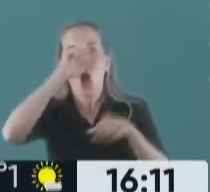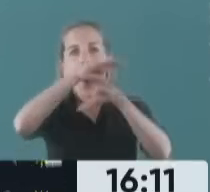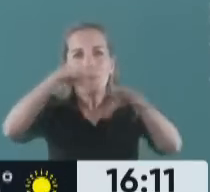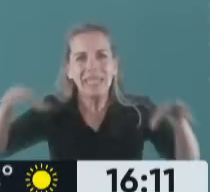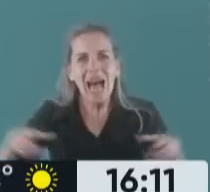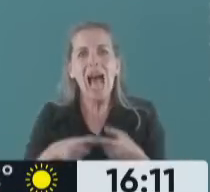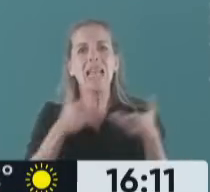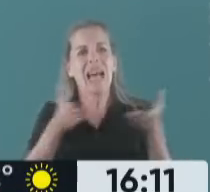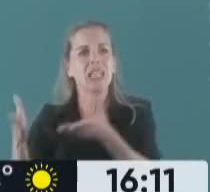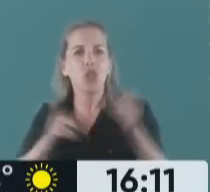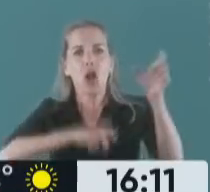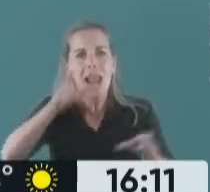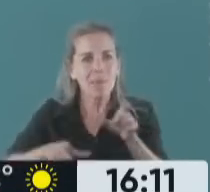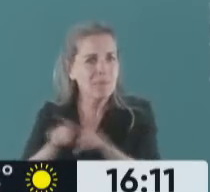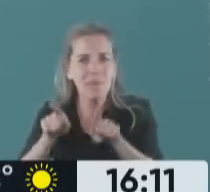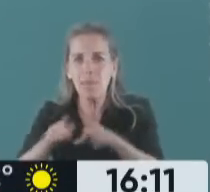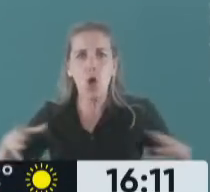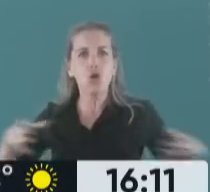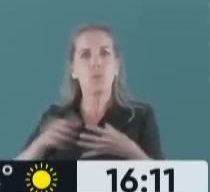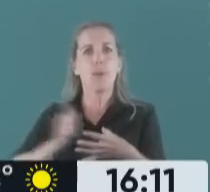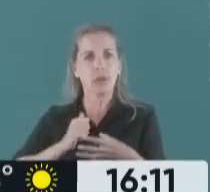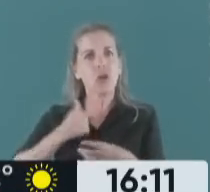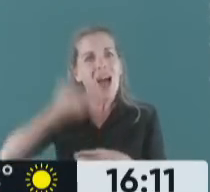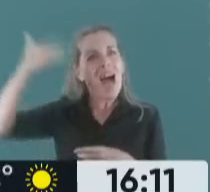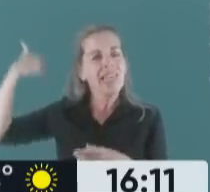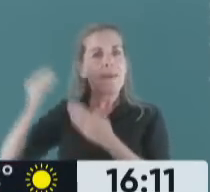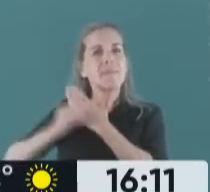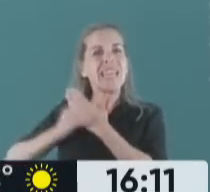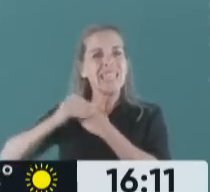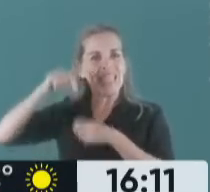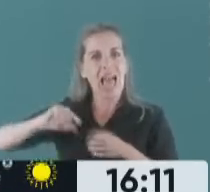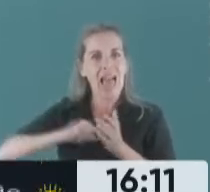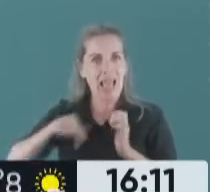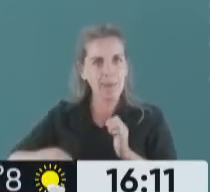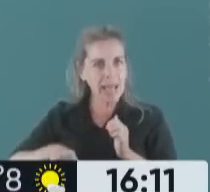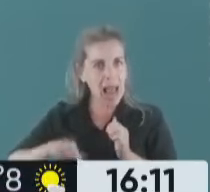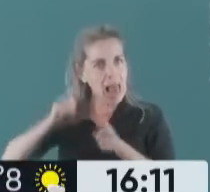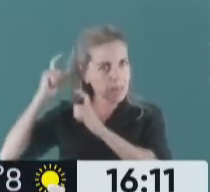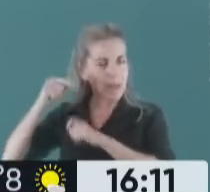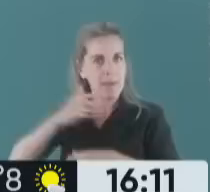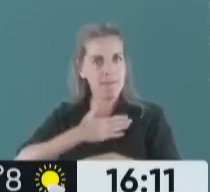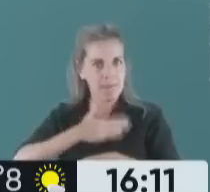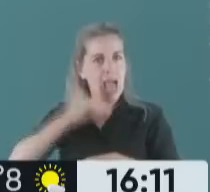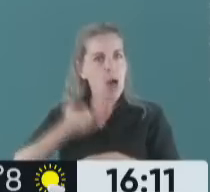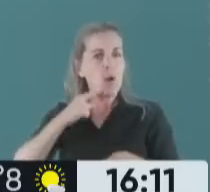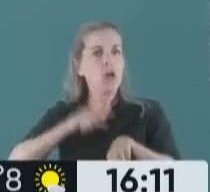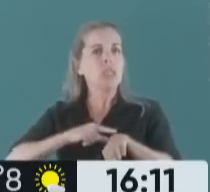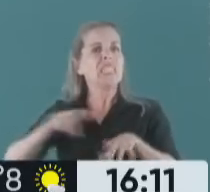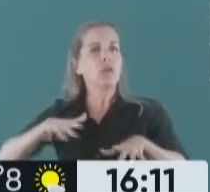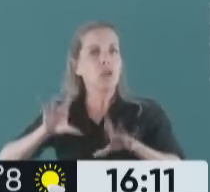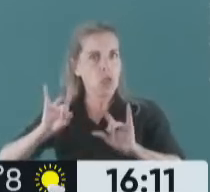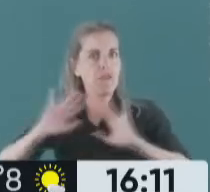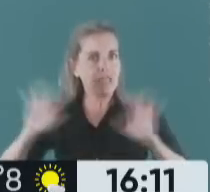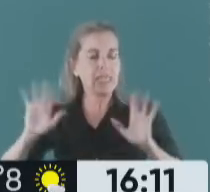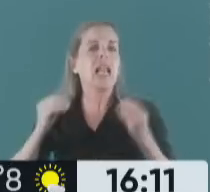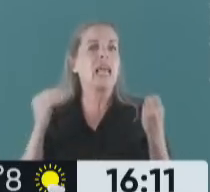comidas. Miren, yo tengo el recuerdo incluso de cuando fui ministra hace muchos años en la ciudad de Buenos Aires y tuvimos un momento complicado que fue el incendio